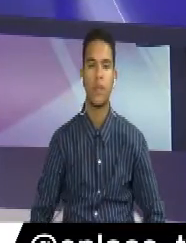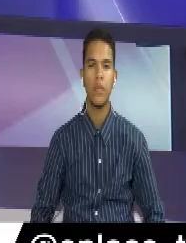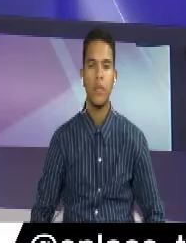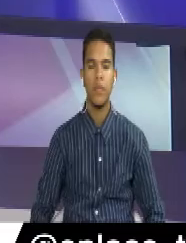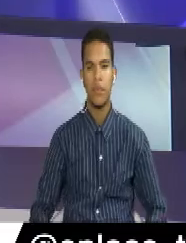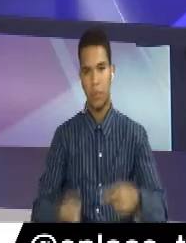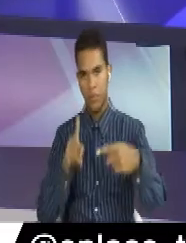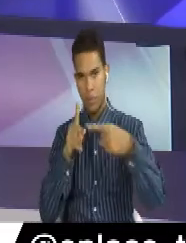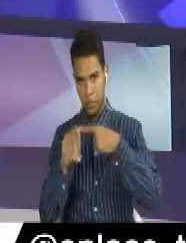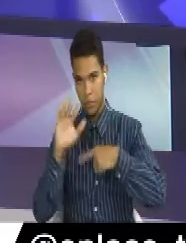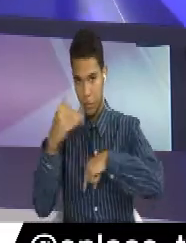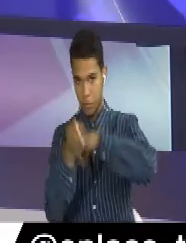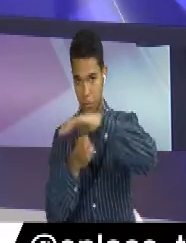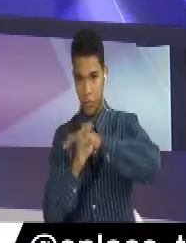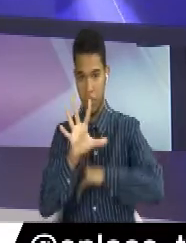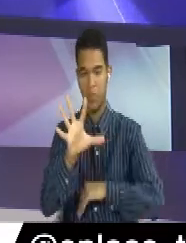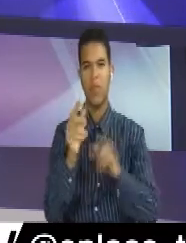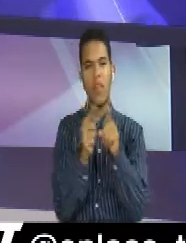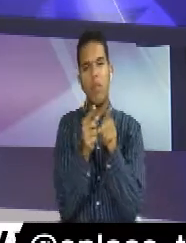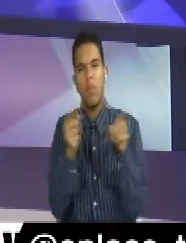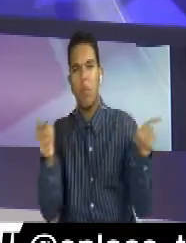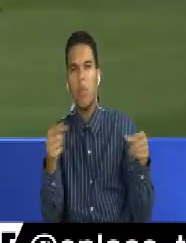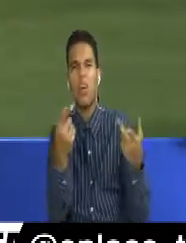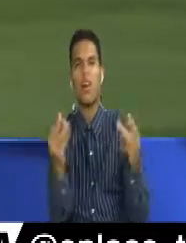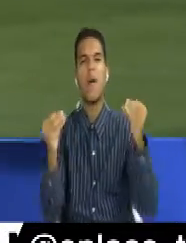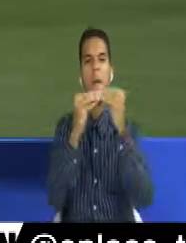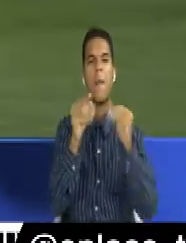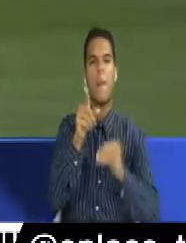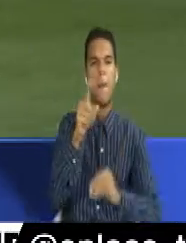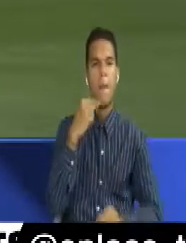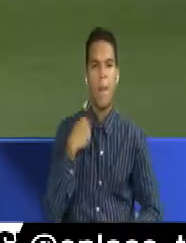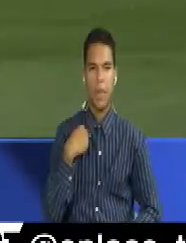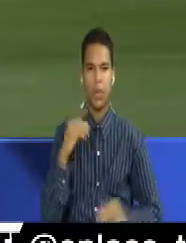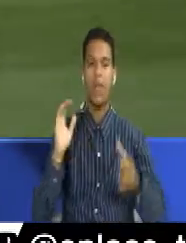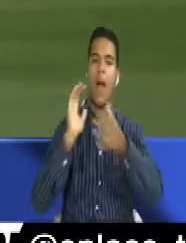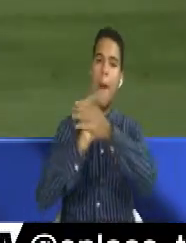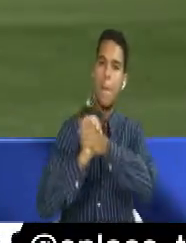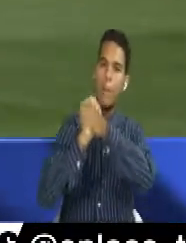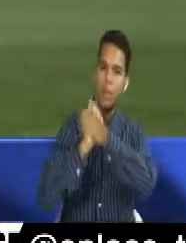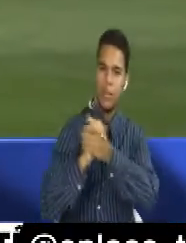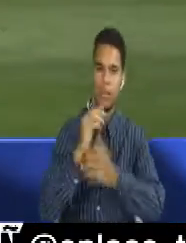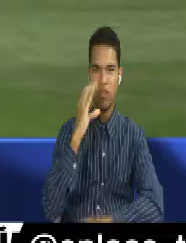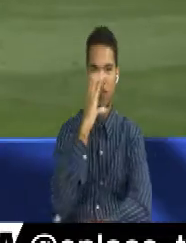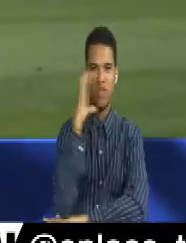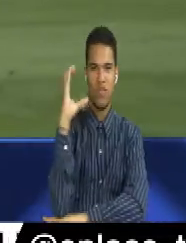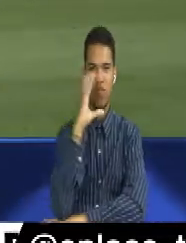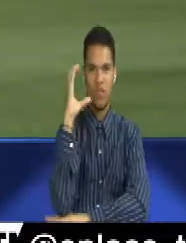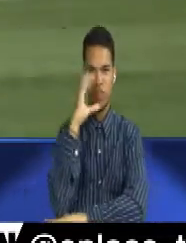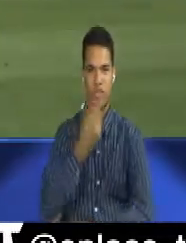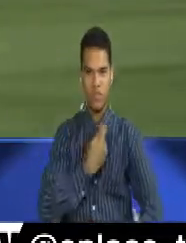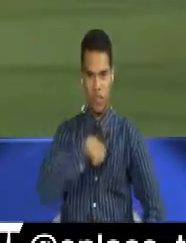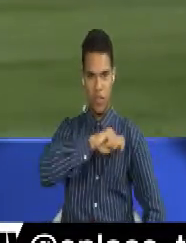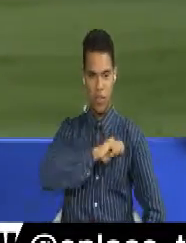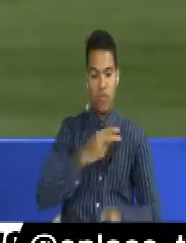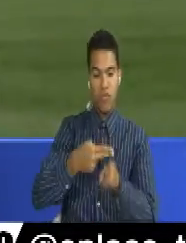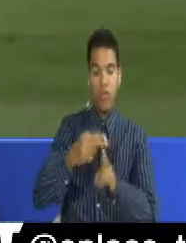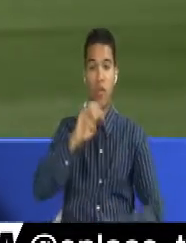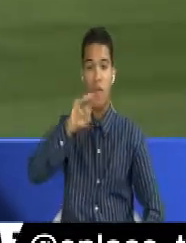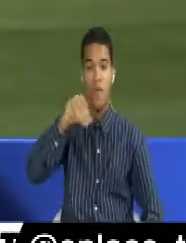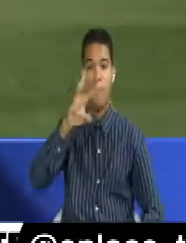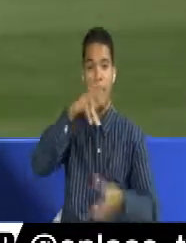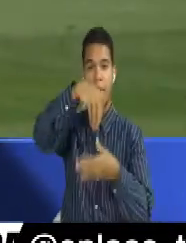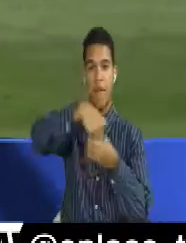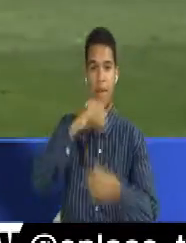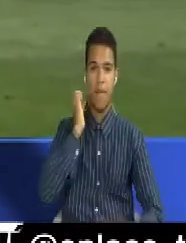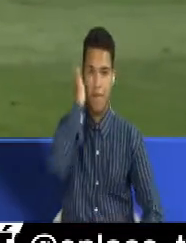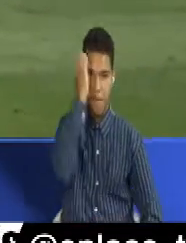Hacemos una pausa, pero no se muevan, porque al regresar tenemos para ustedes detalles del encuentro amistoso que enfrentará la selección Colombia-España este miércoles en territorio ibérico.